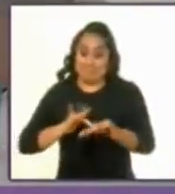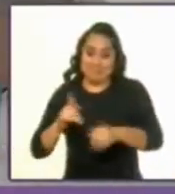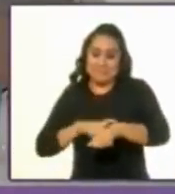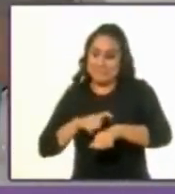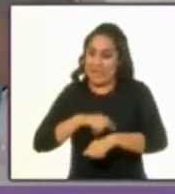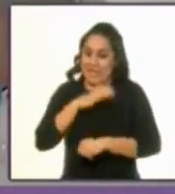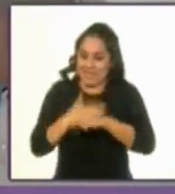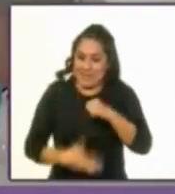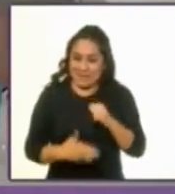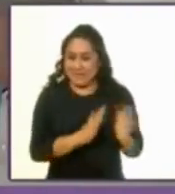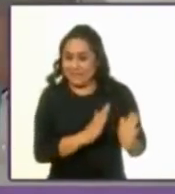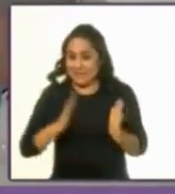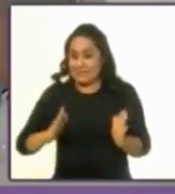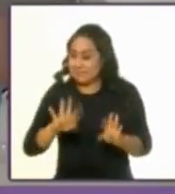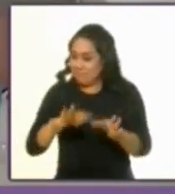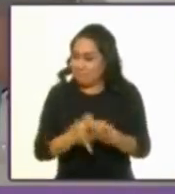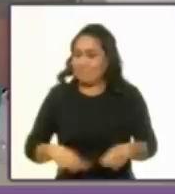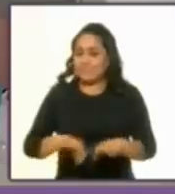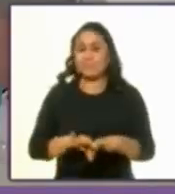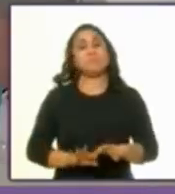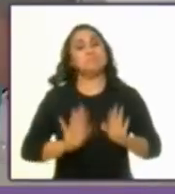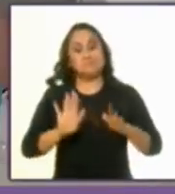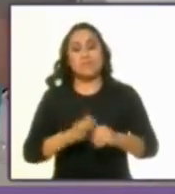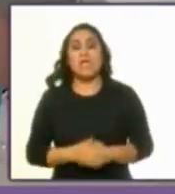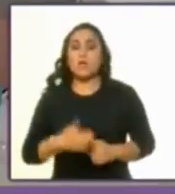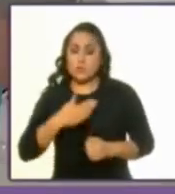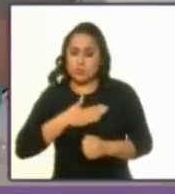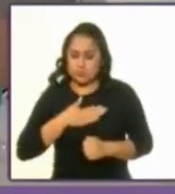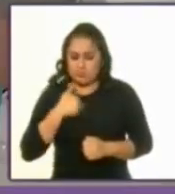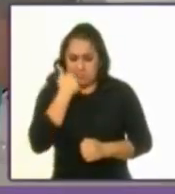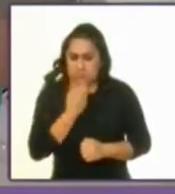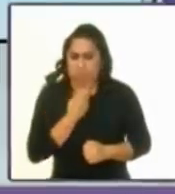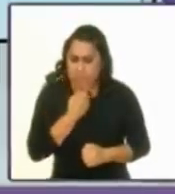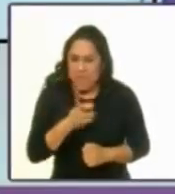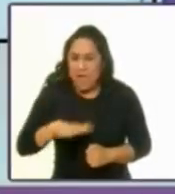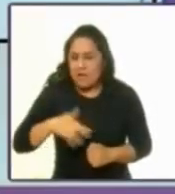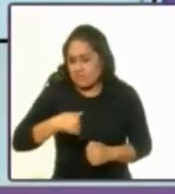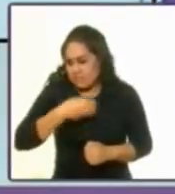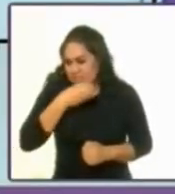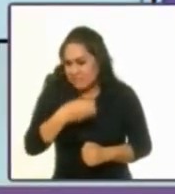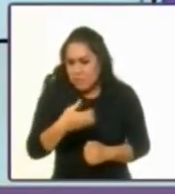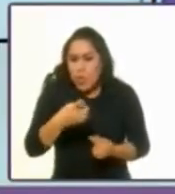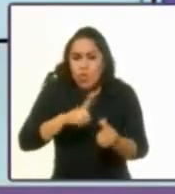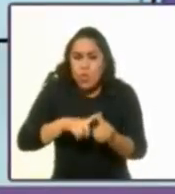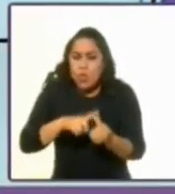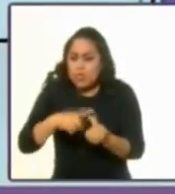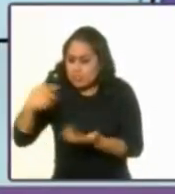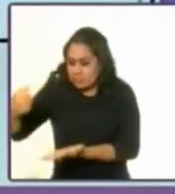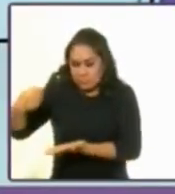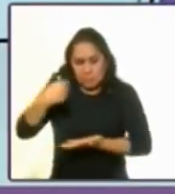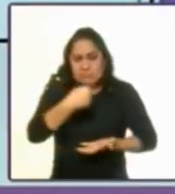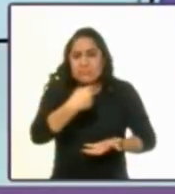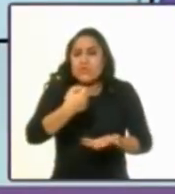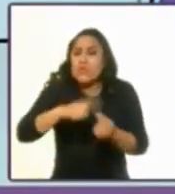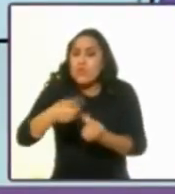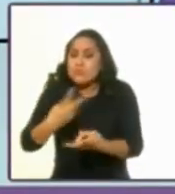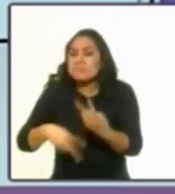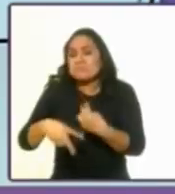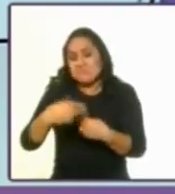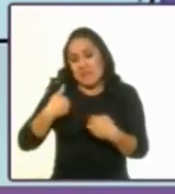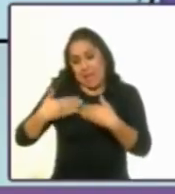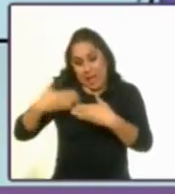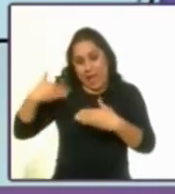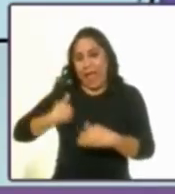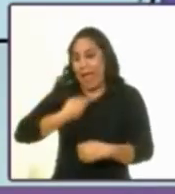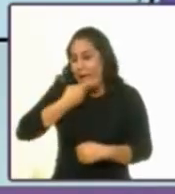este bloque que son los más importantes yo quisiera decir contestando a la pregunta de dónde van a salir los recursos y lo mencioné desde la primera